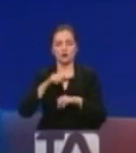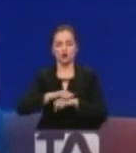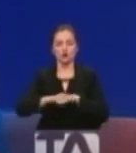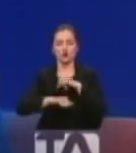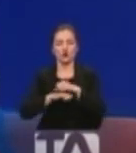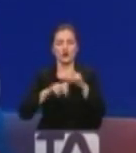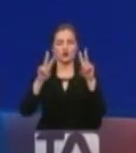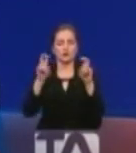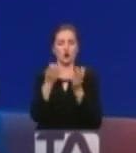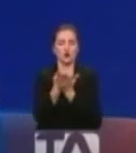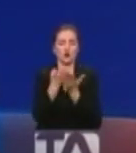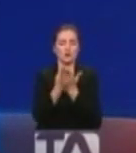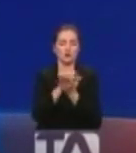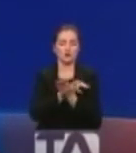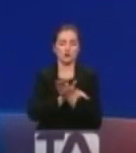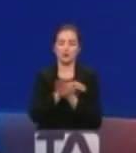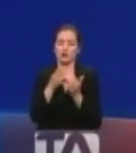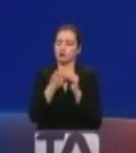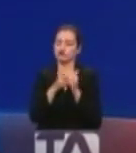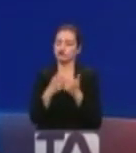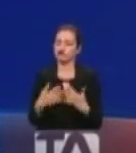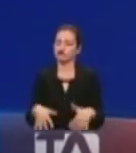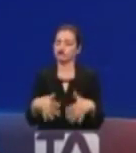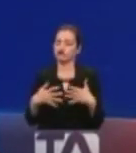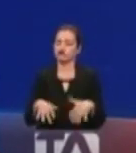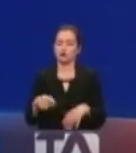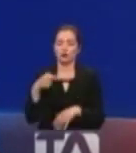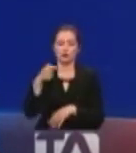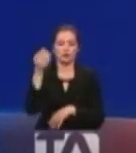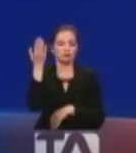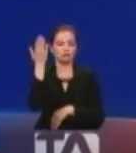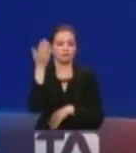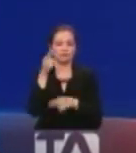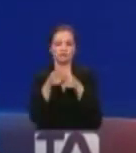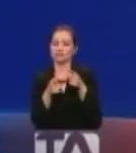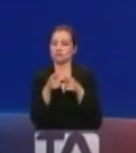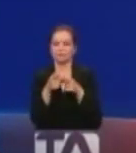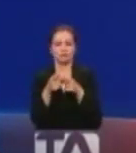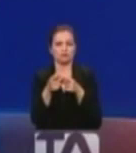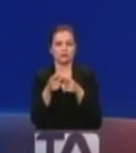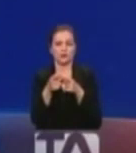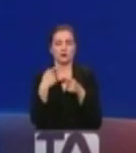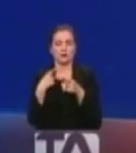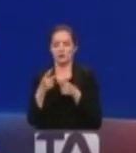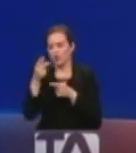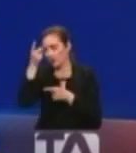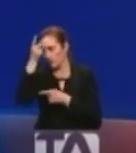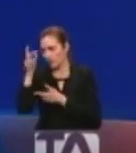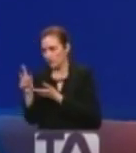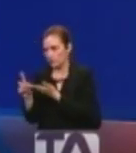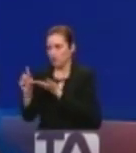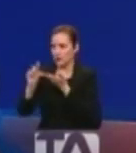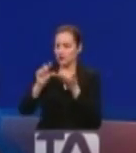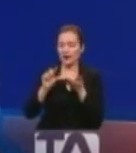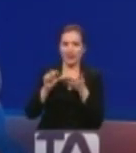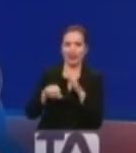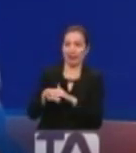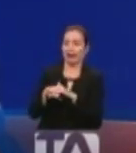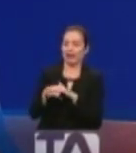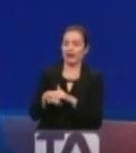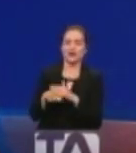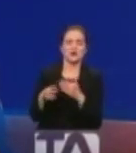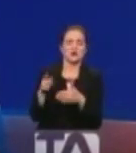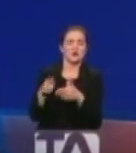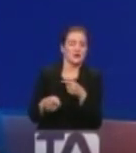muy grave. Básicamente ya no puede el próximo alcalde recurrir al crédito, al endeudamiento, porque se llegó al límite.